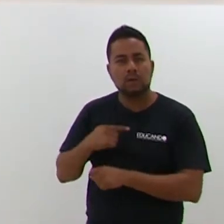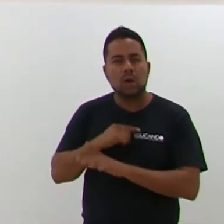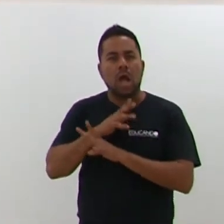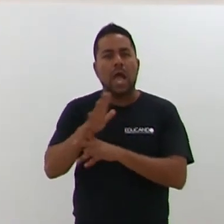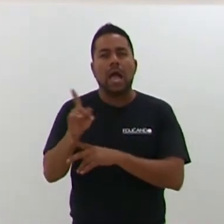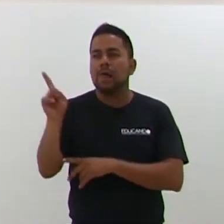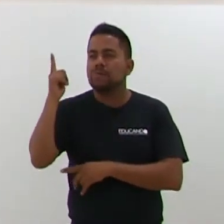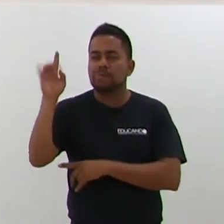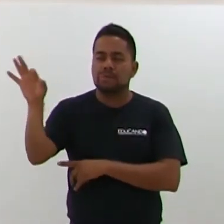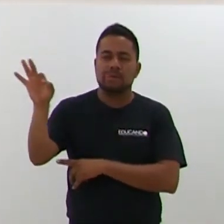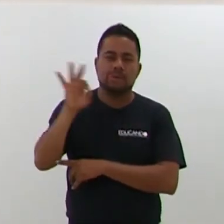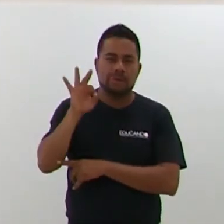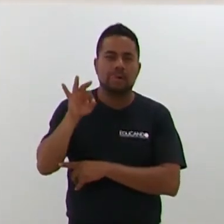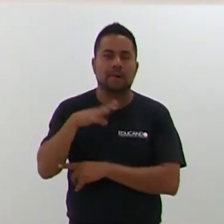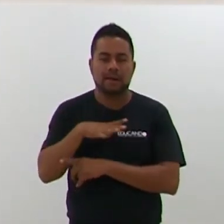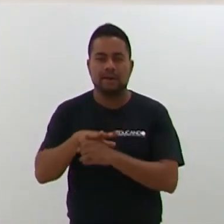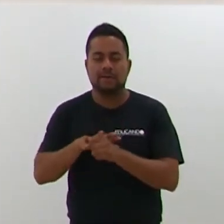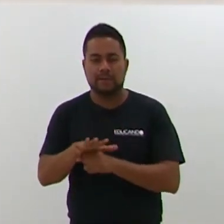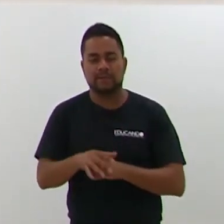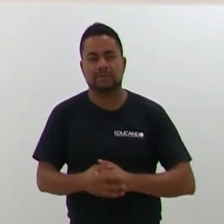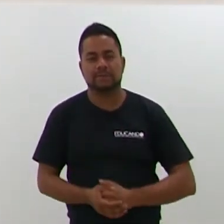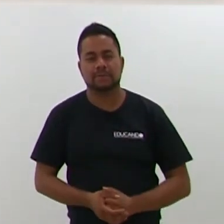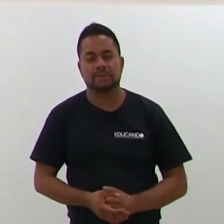una. Acá tenemos